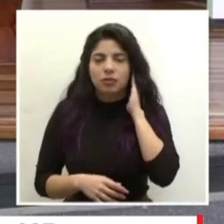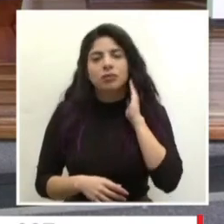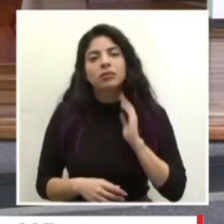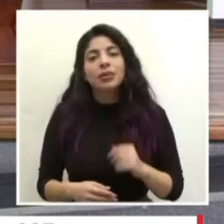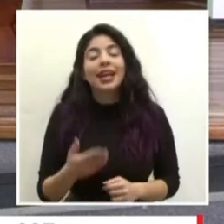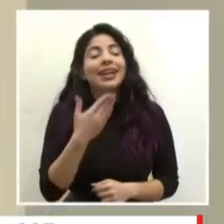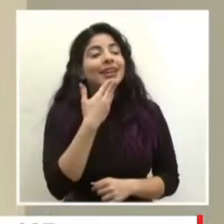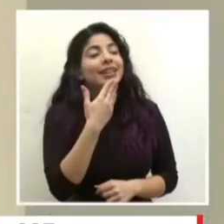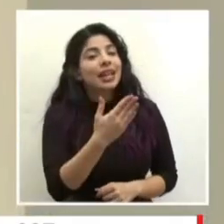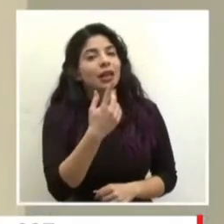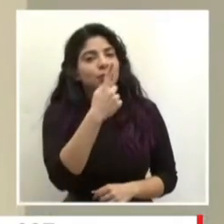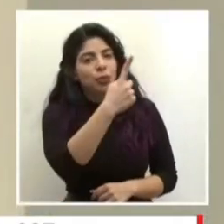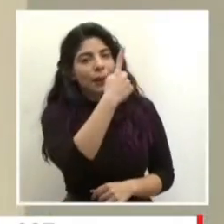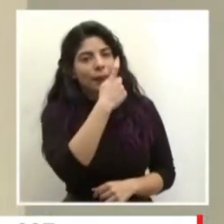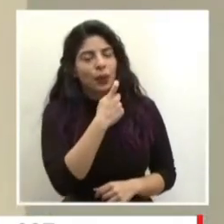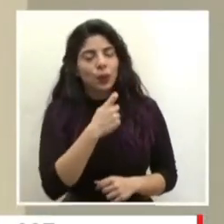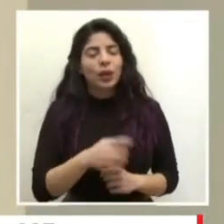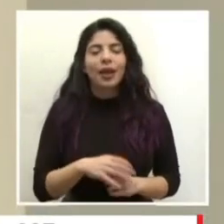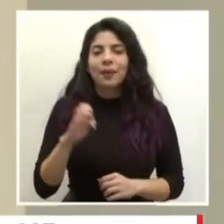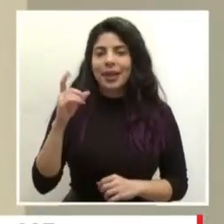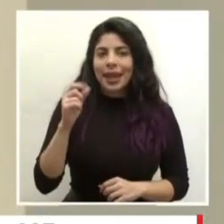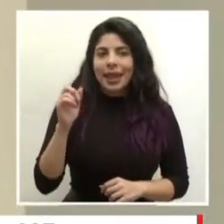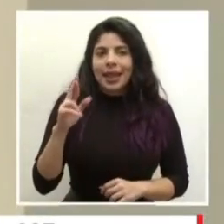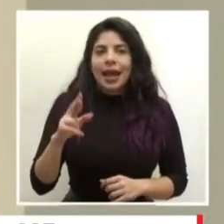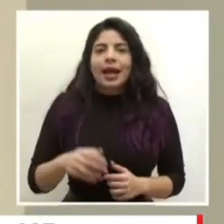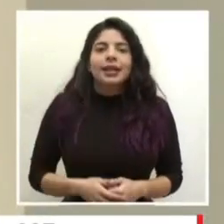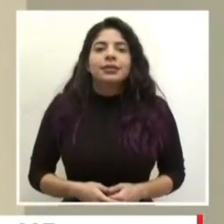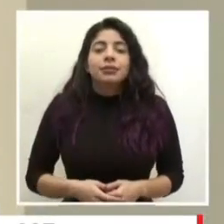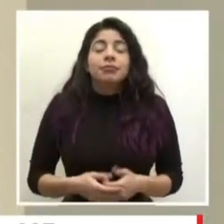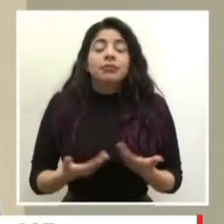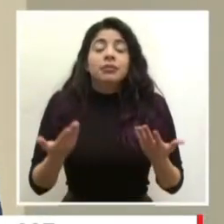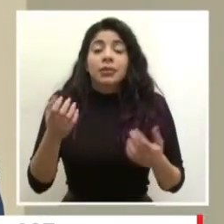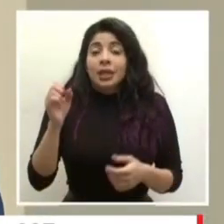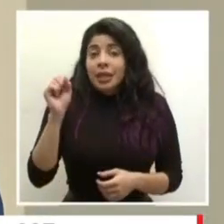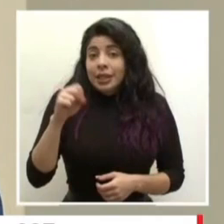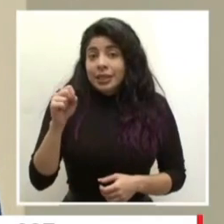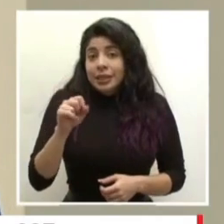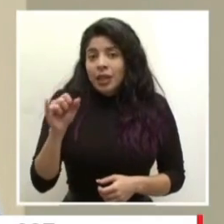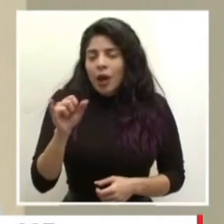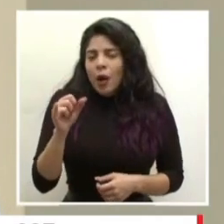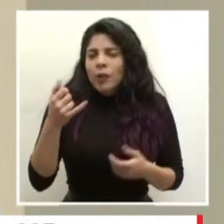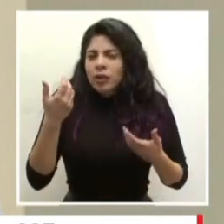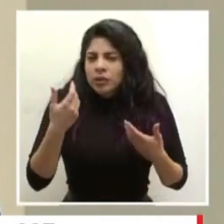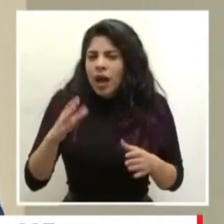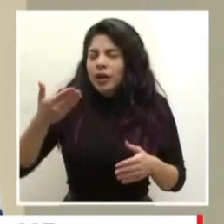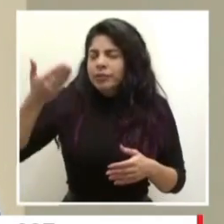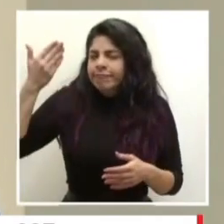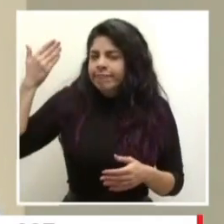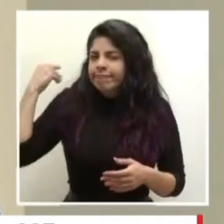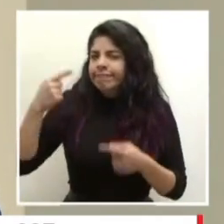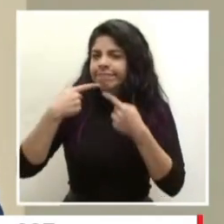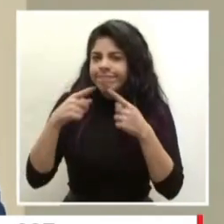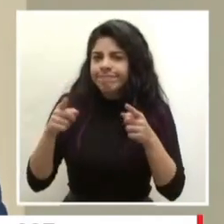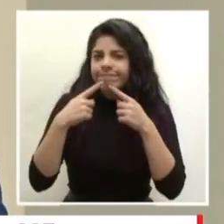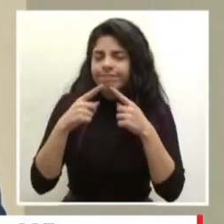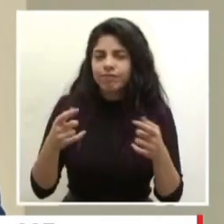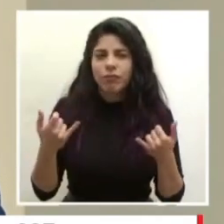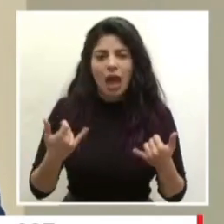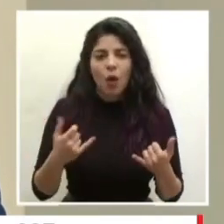Gracias por su pregunta, don Edgar. Sí, como lo he venido manifestando, estamos en